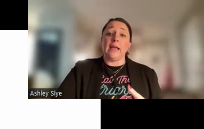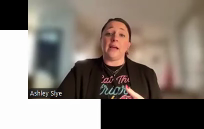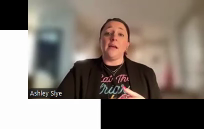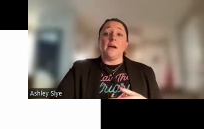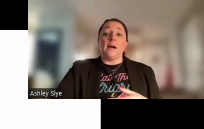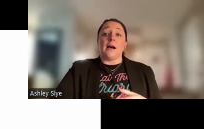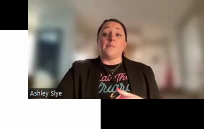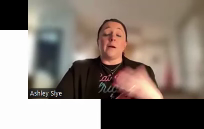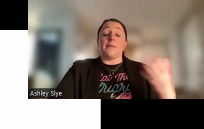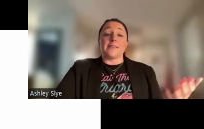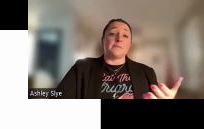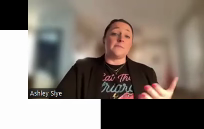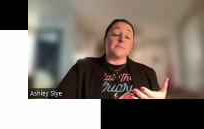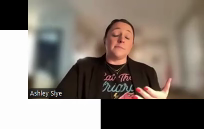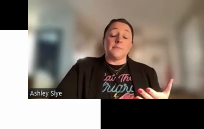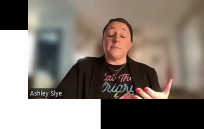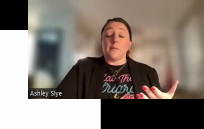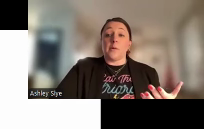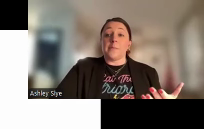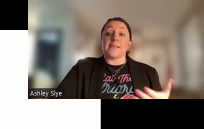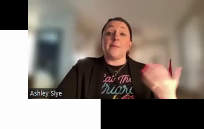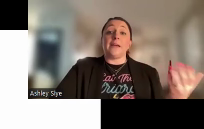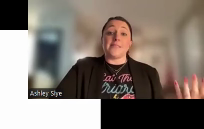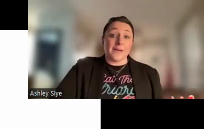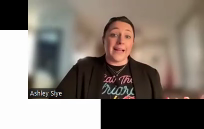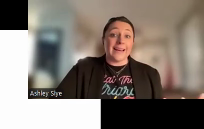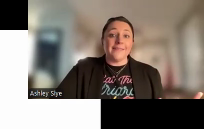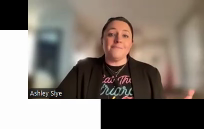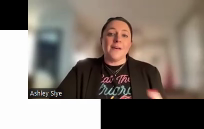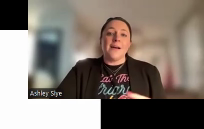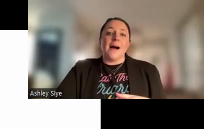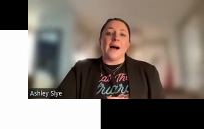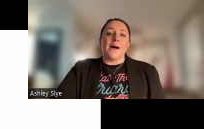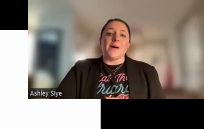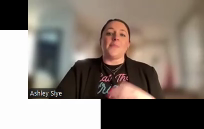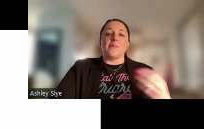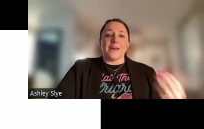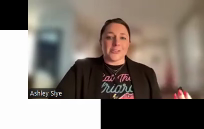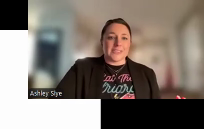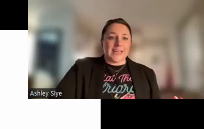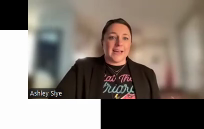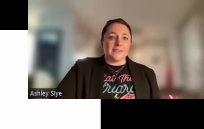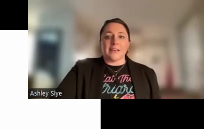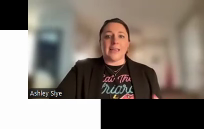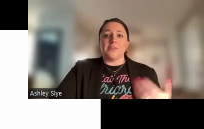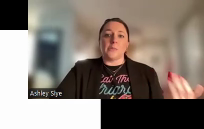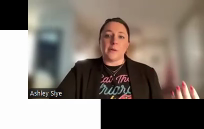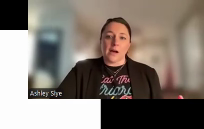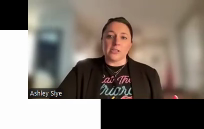porque se les va a individualizar, entonces, ¿cómo poderles ayudar a crear una lista